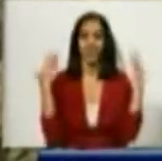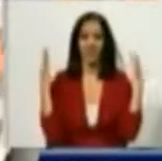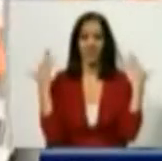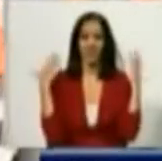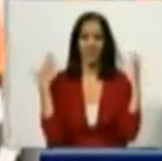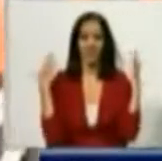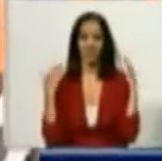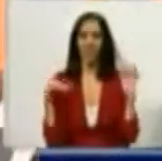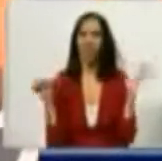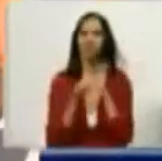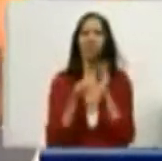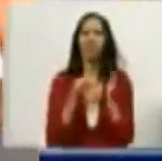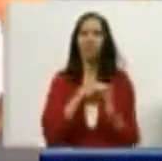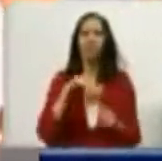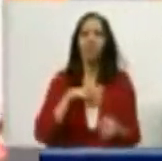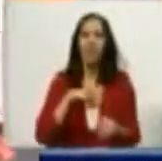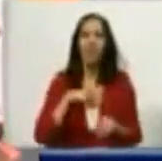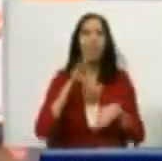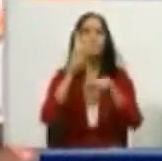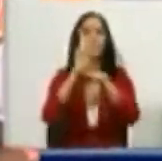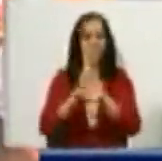dónde estamos nosotros